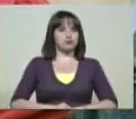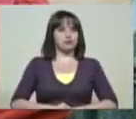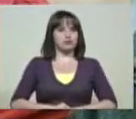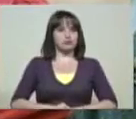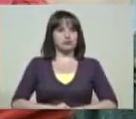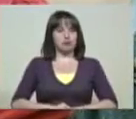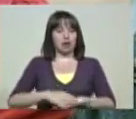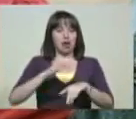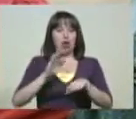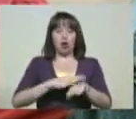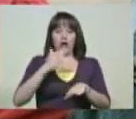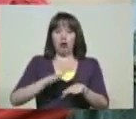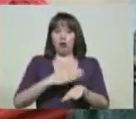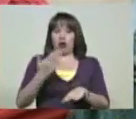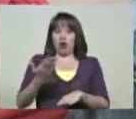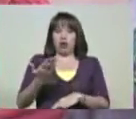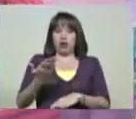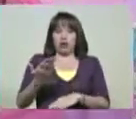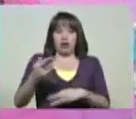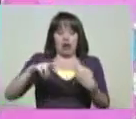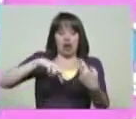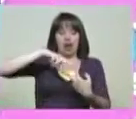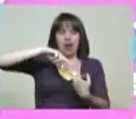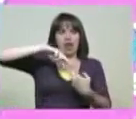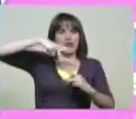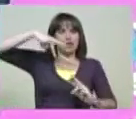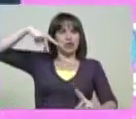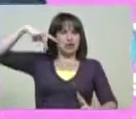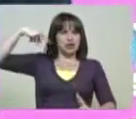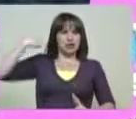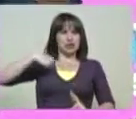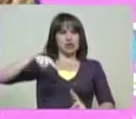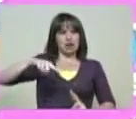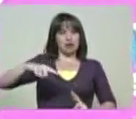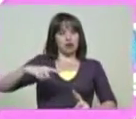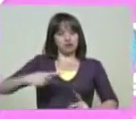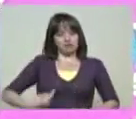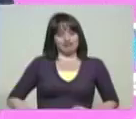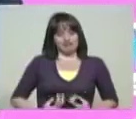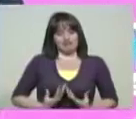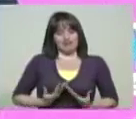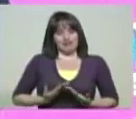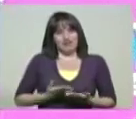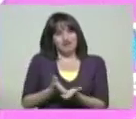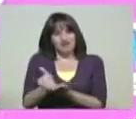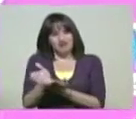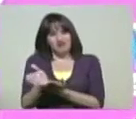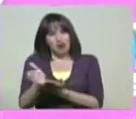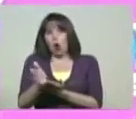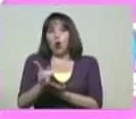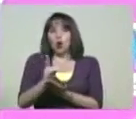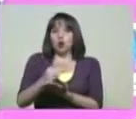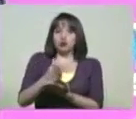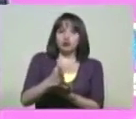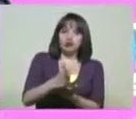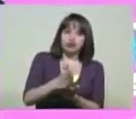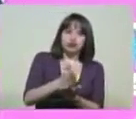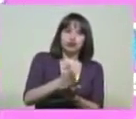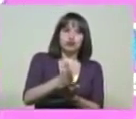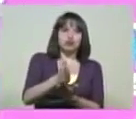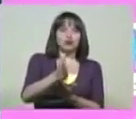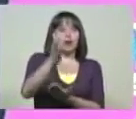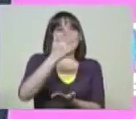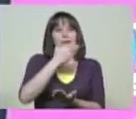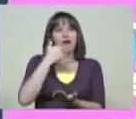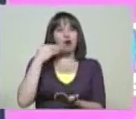porque los genes el adn que traíamos nos empujamos a otro lado y sabíamos manejar